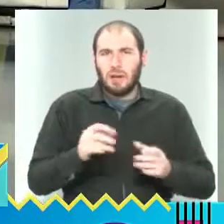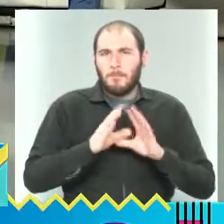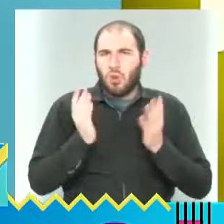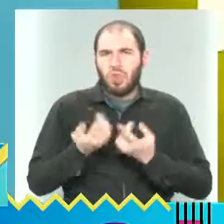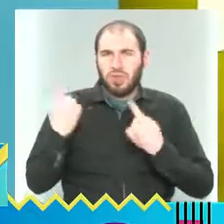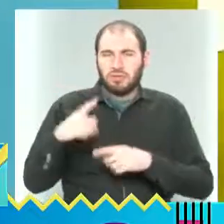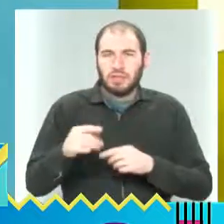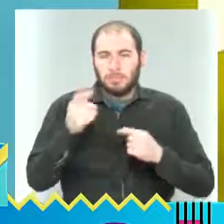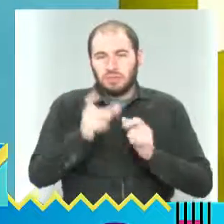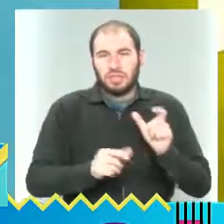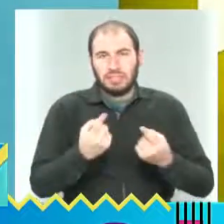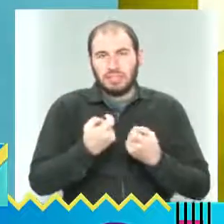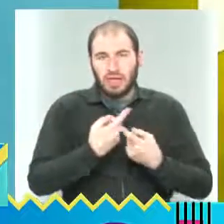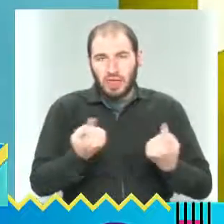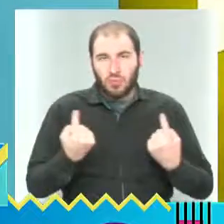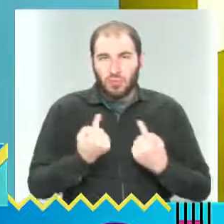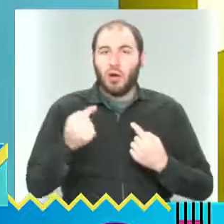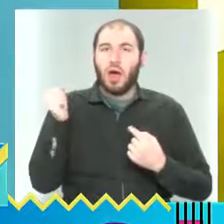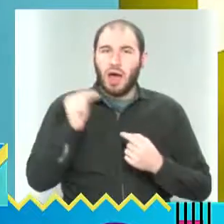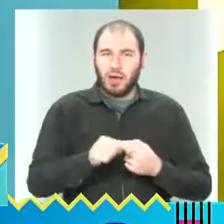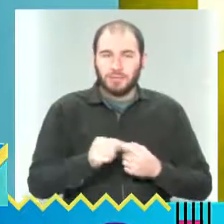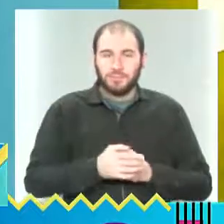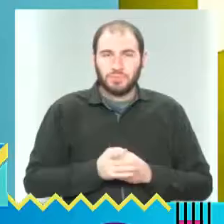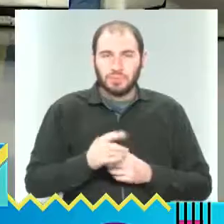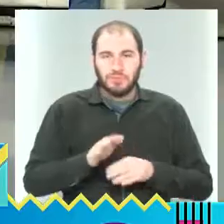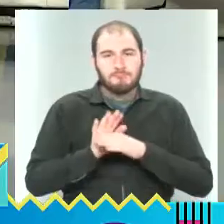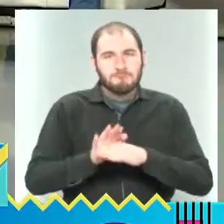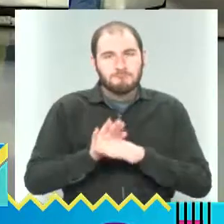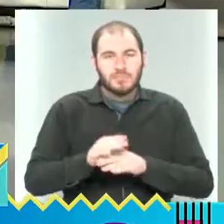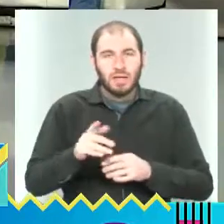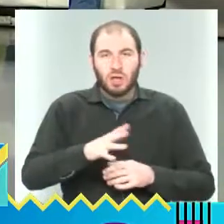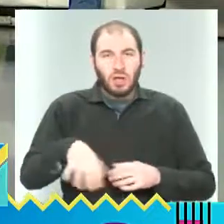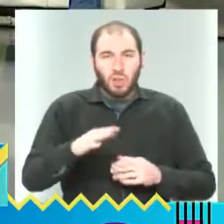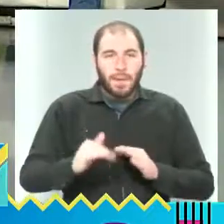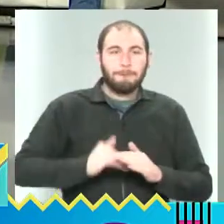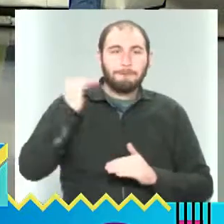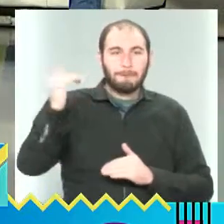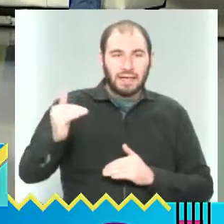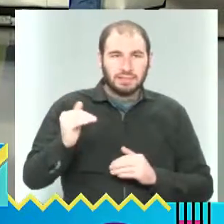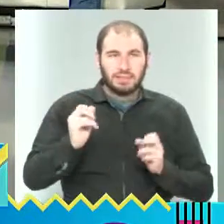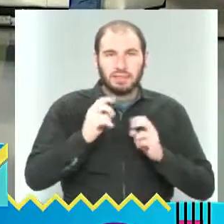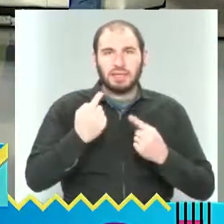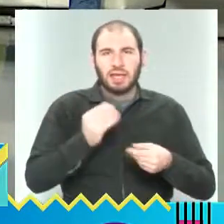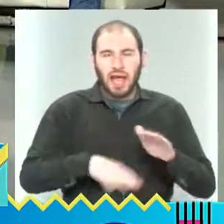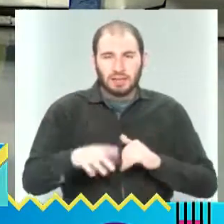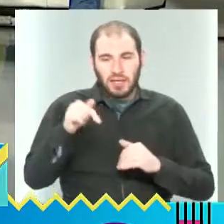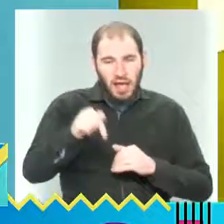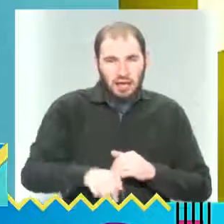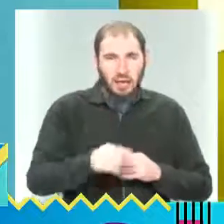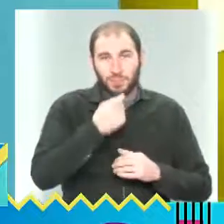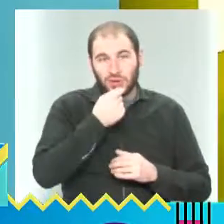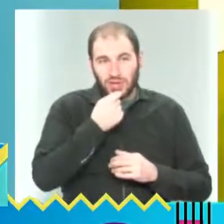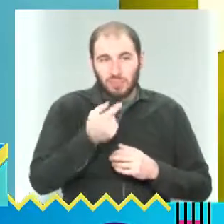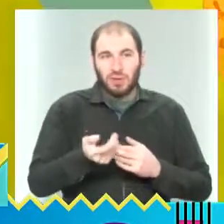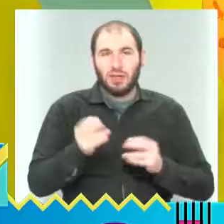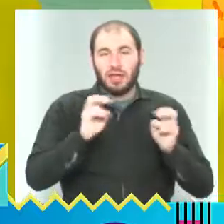planeta, a las necesidades del ser humano. Bueno, ahí es donde tenemos que quizás presionar en esos ámbitos más arriba, desde lo que hacemos desde abajo, si lo vamos a